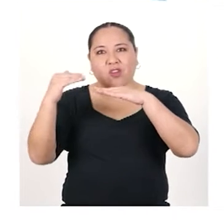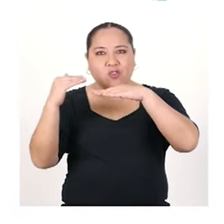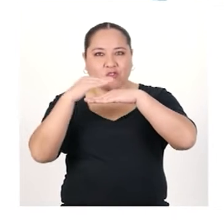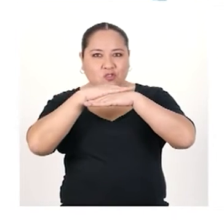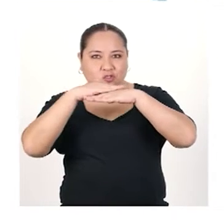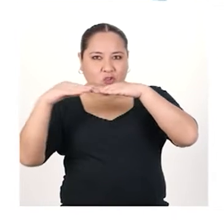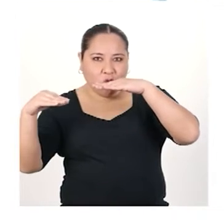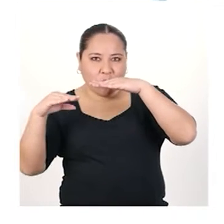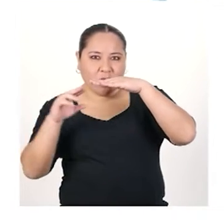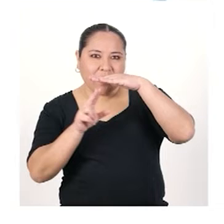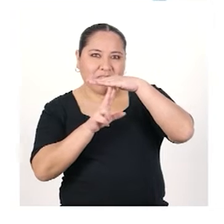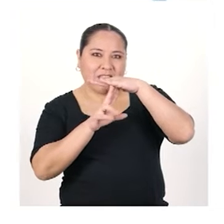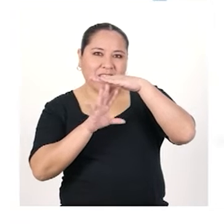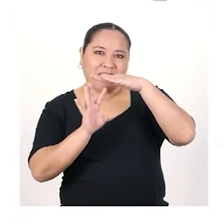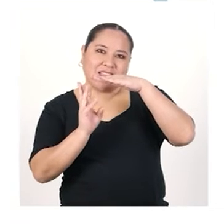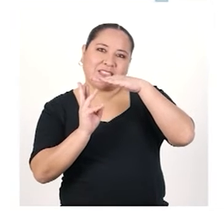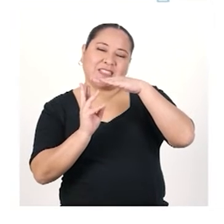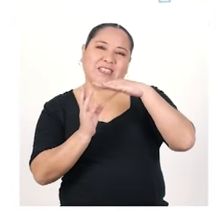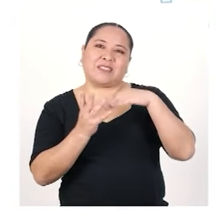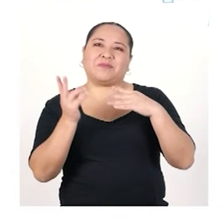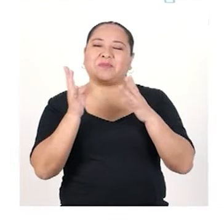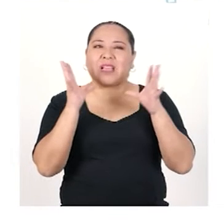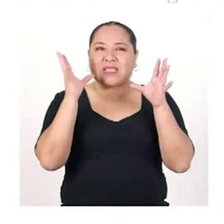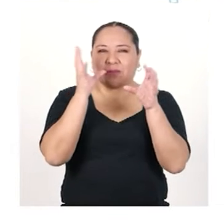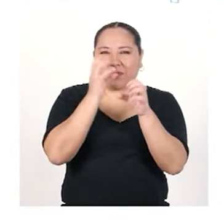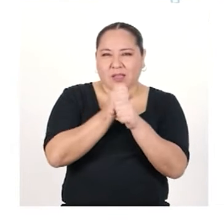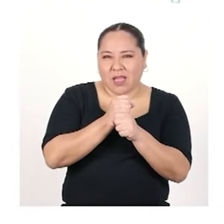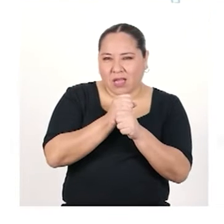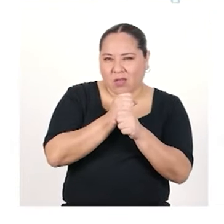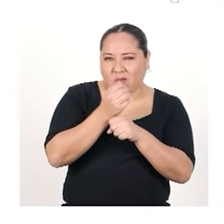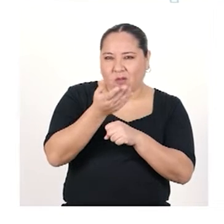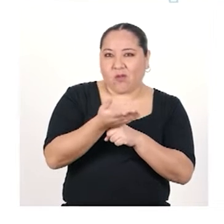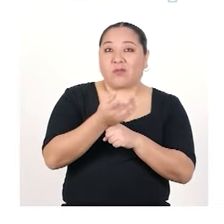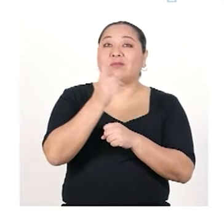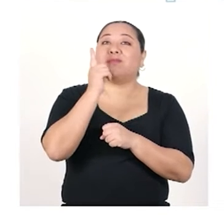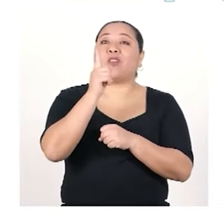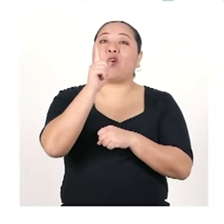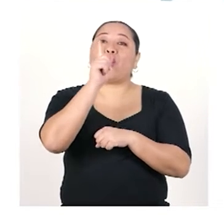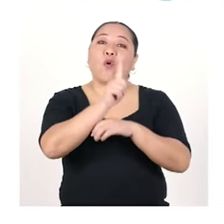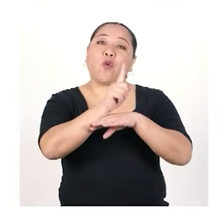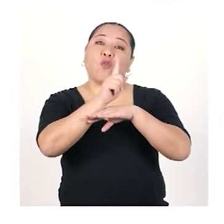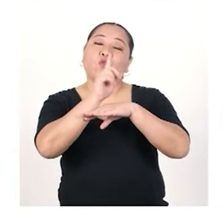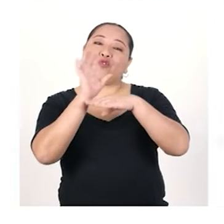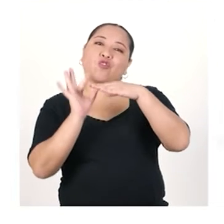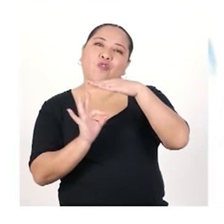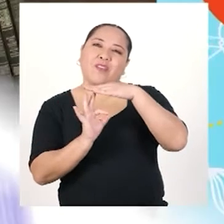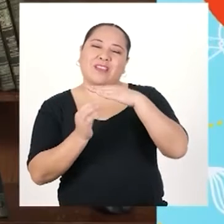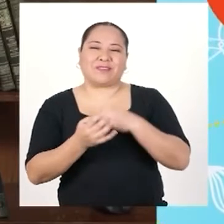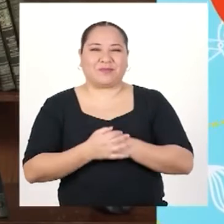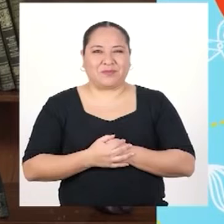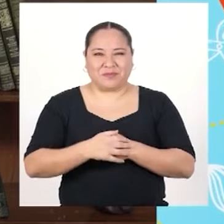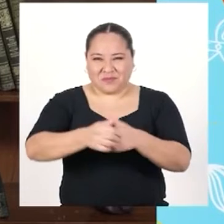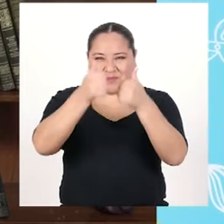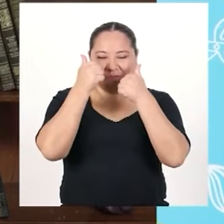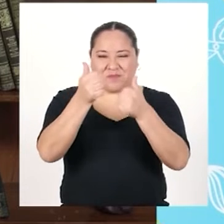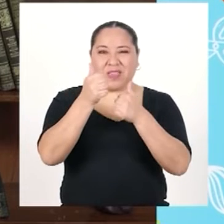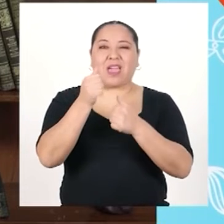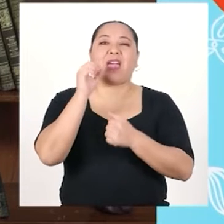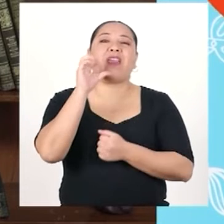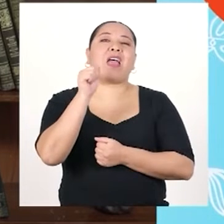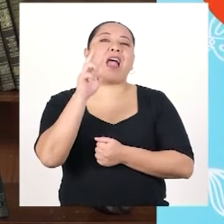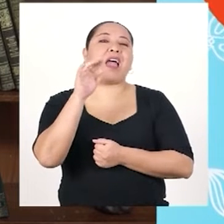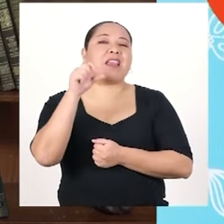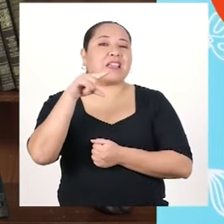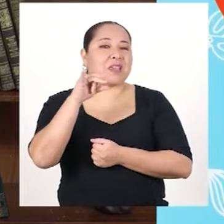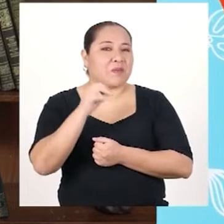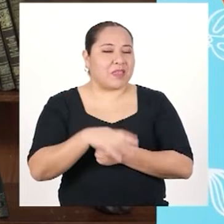4 sobre 36, que simplificado resulta un noveno. Excelente,